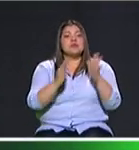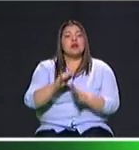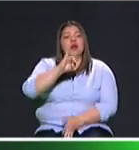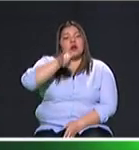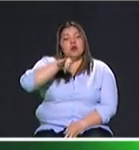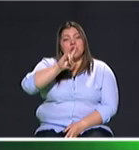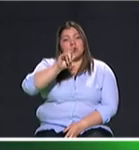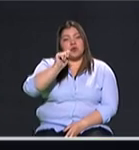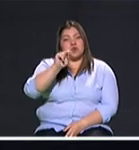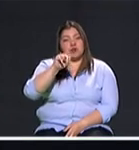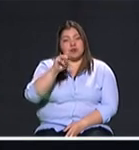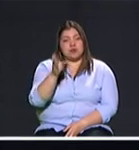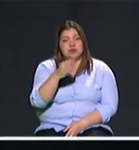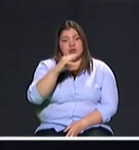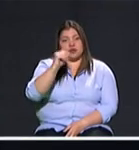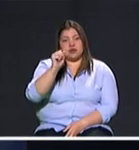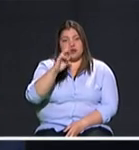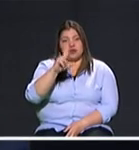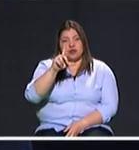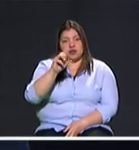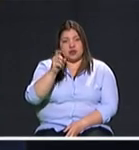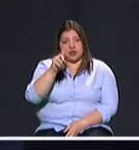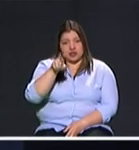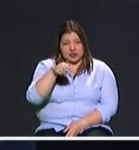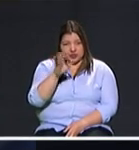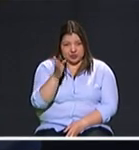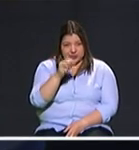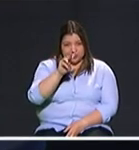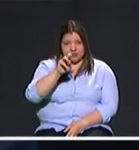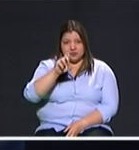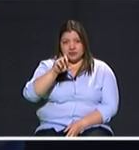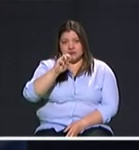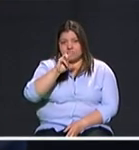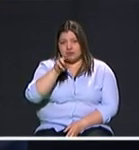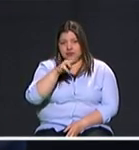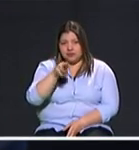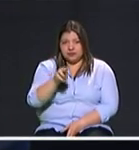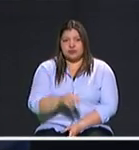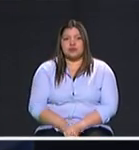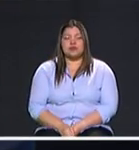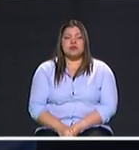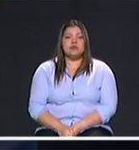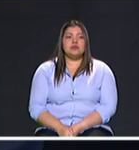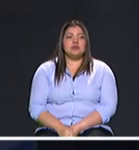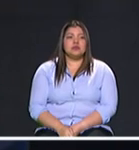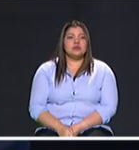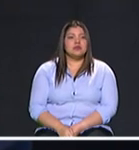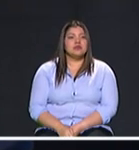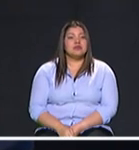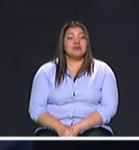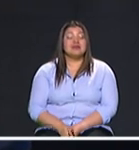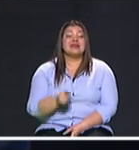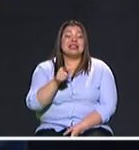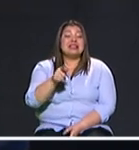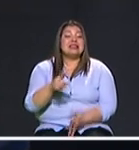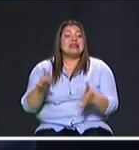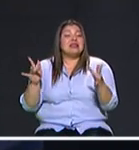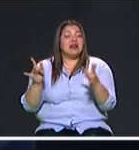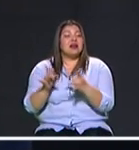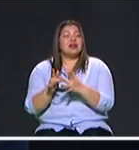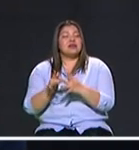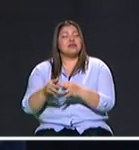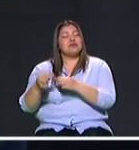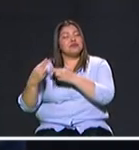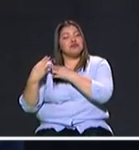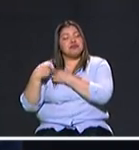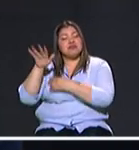se les pide a la gente la manutención de los indicados le corresponde al municipio de los condenados al inpec hoy en día tenemos